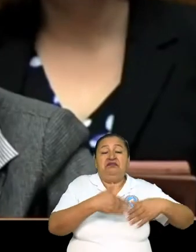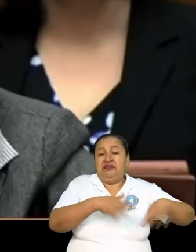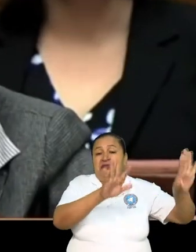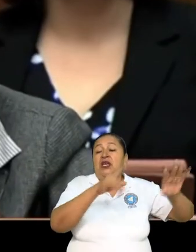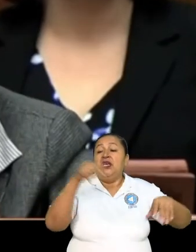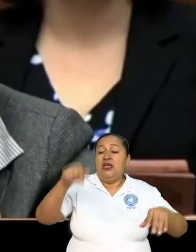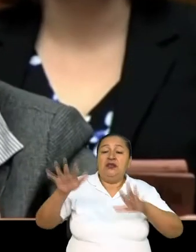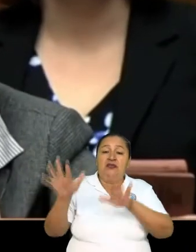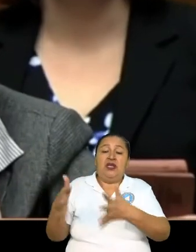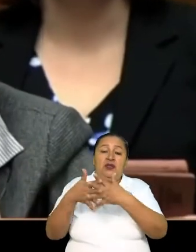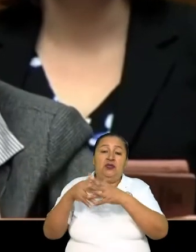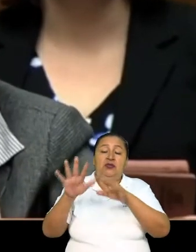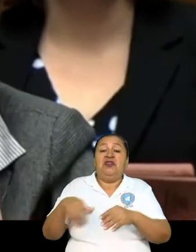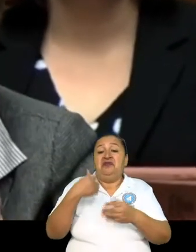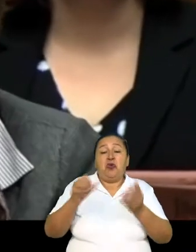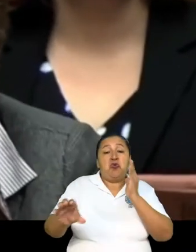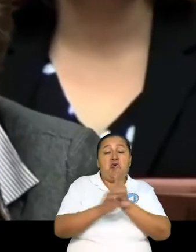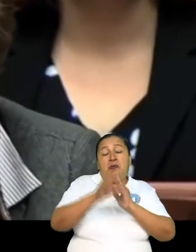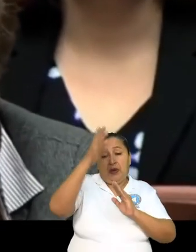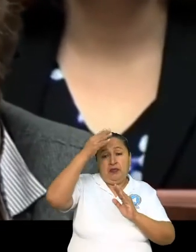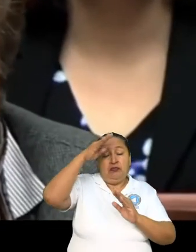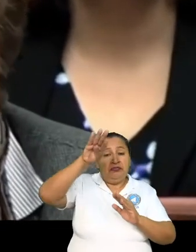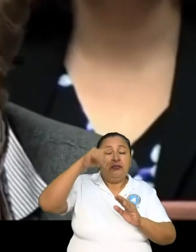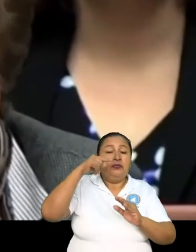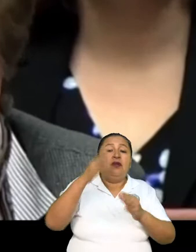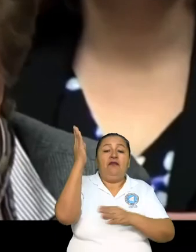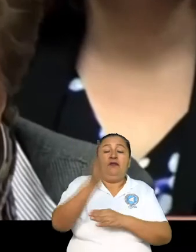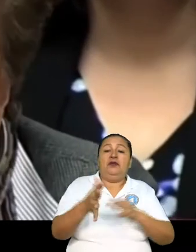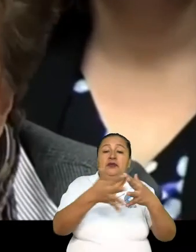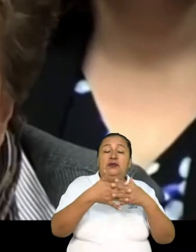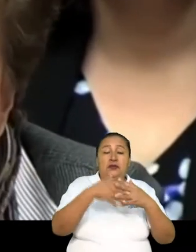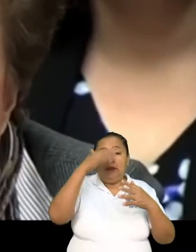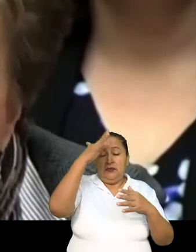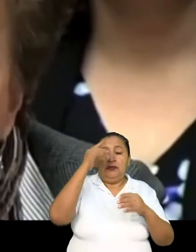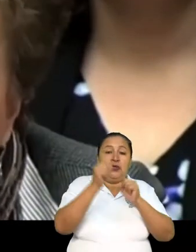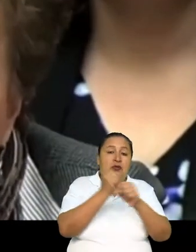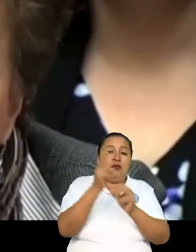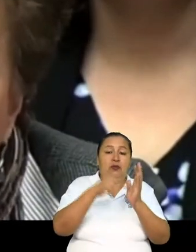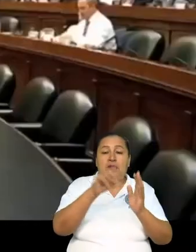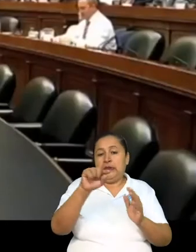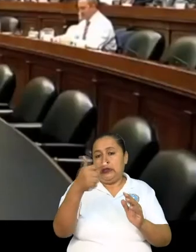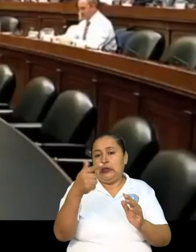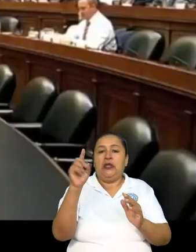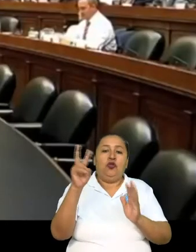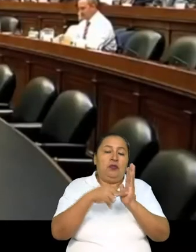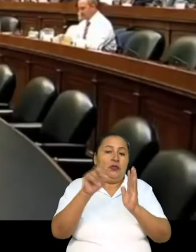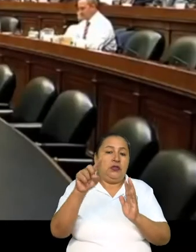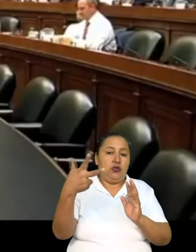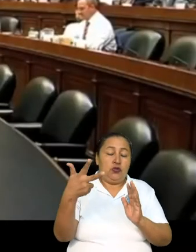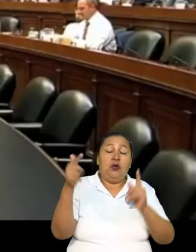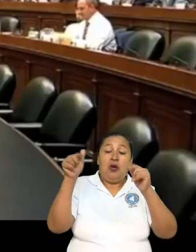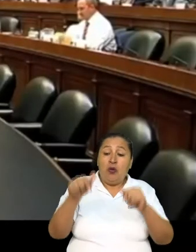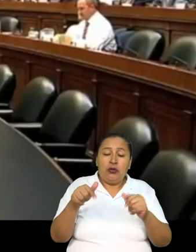políticas de la administración de Donald Trump en la frontera de Estados Unidos y México entre 2017 y 2018 aún